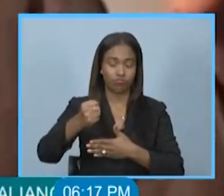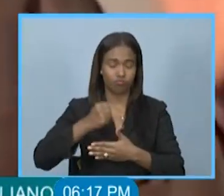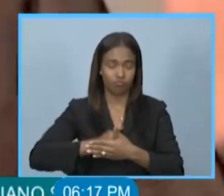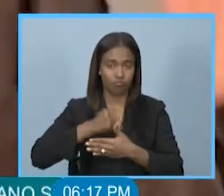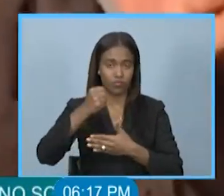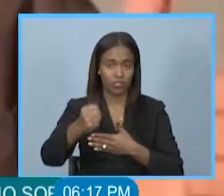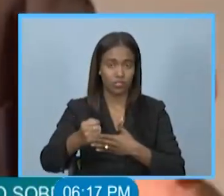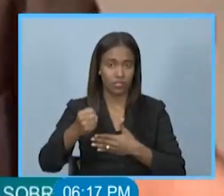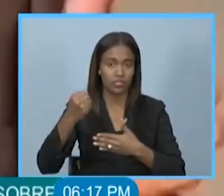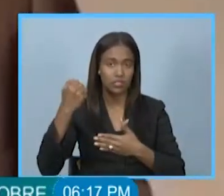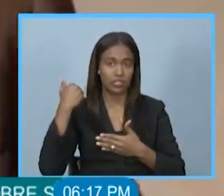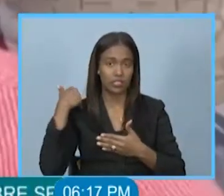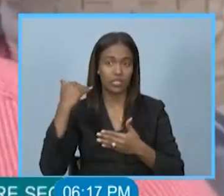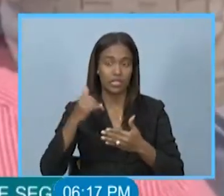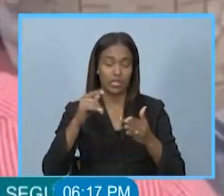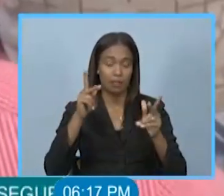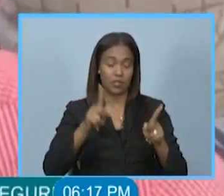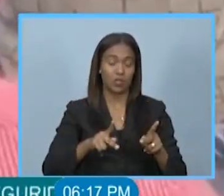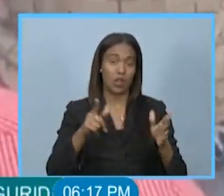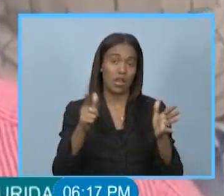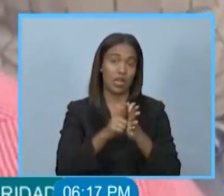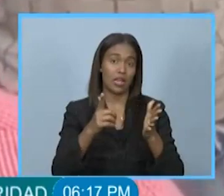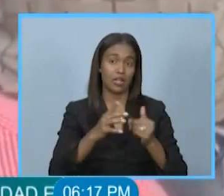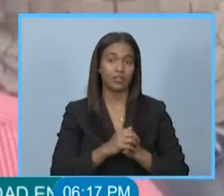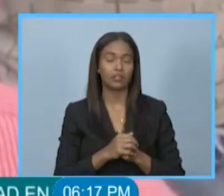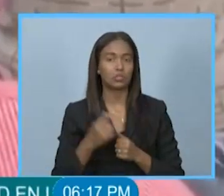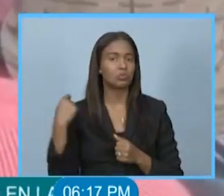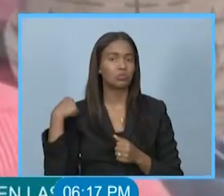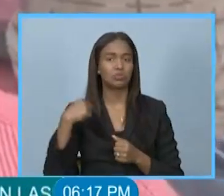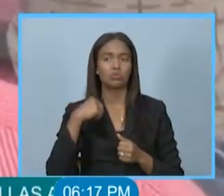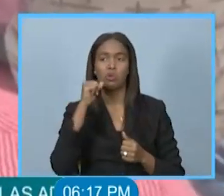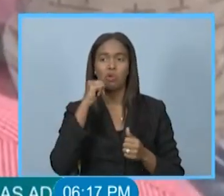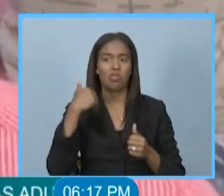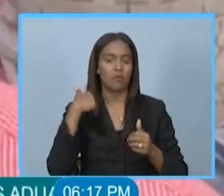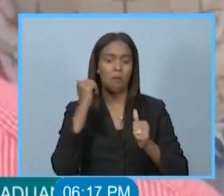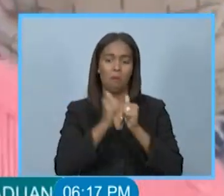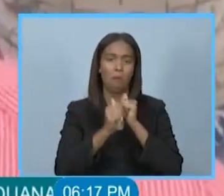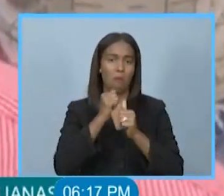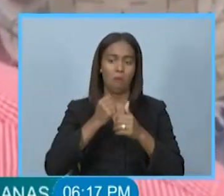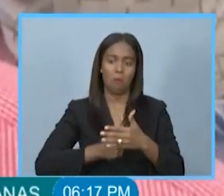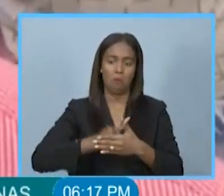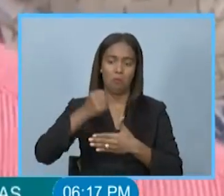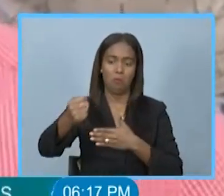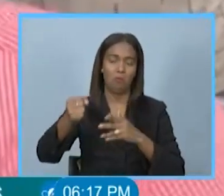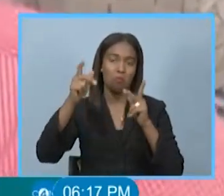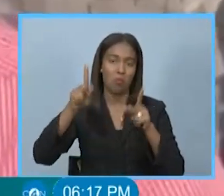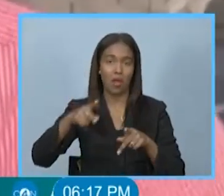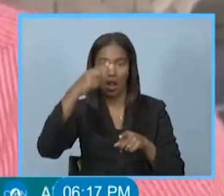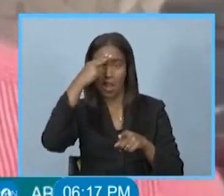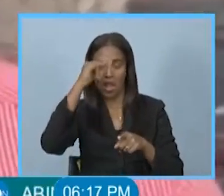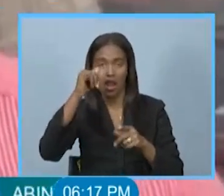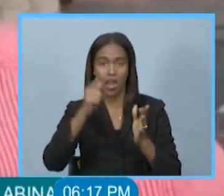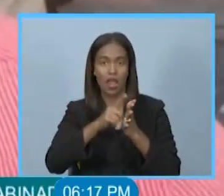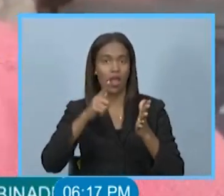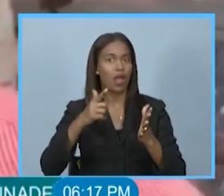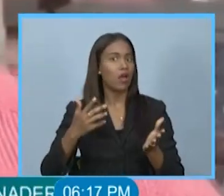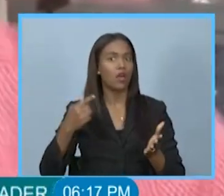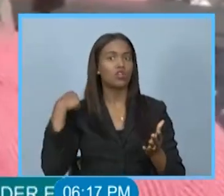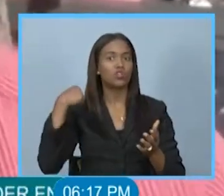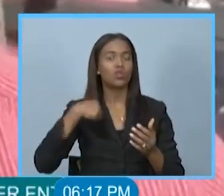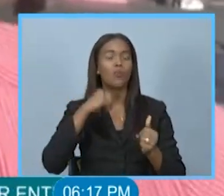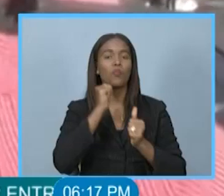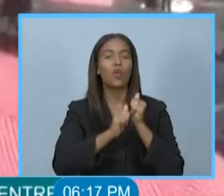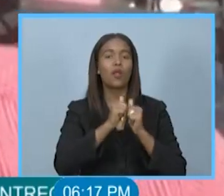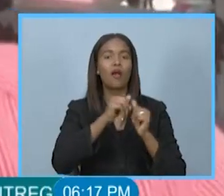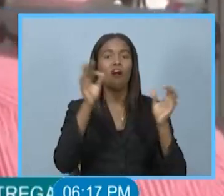hacen la forma legal no nosotros no tenemos problema por la deportación de los haitianos ilegal nosotros tenemos problemas de